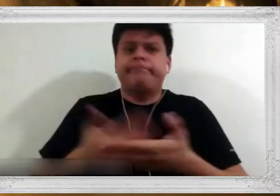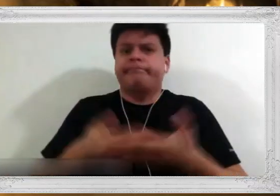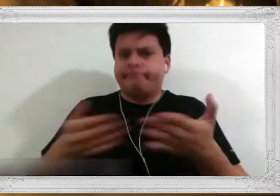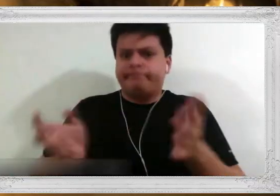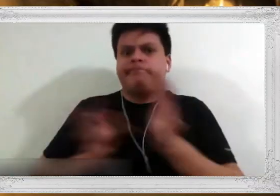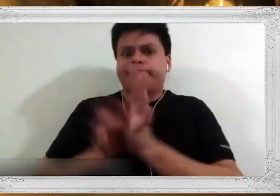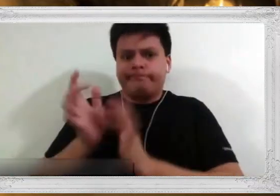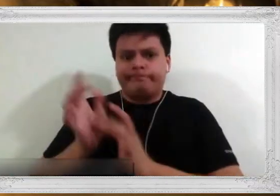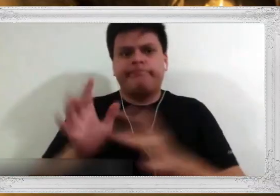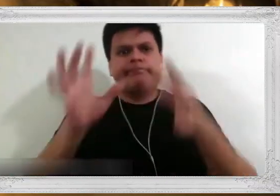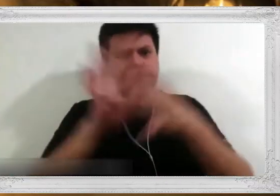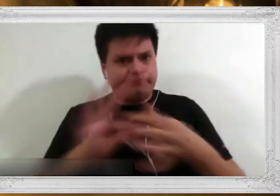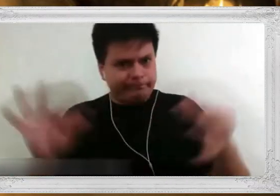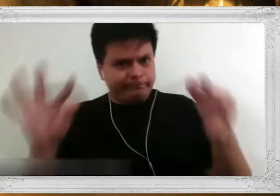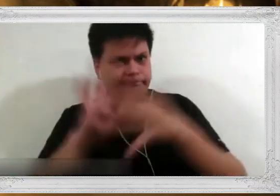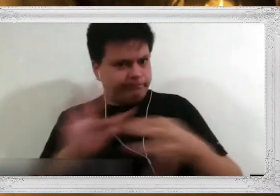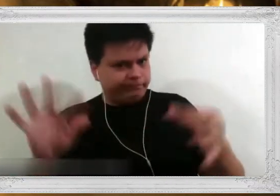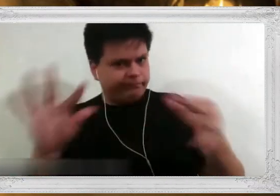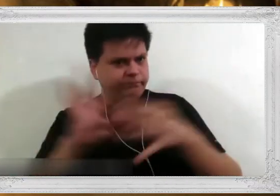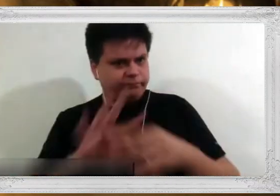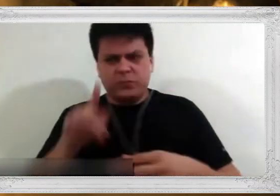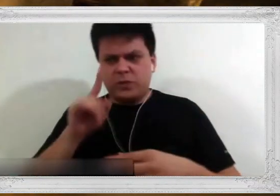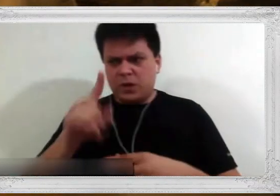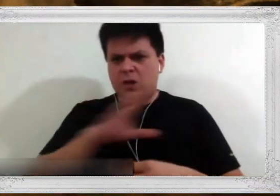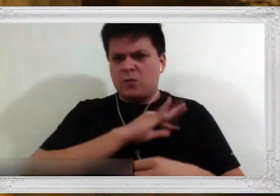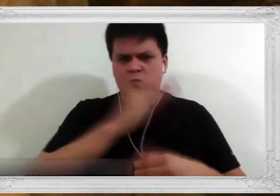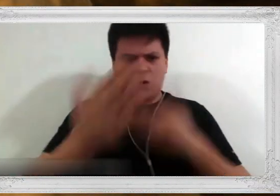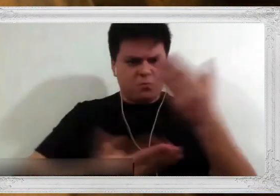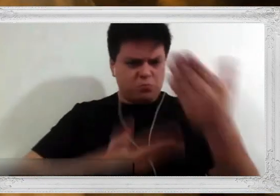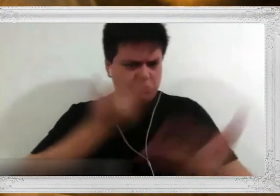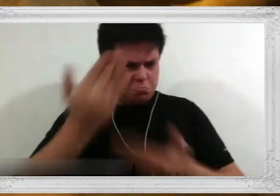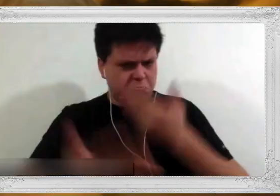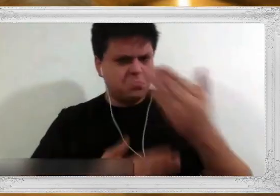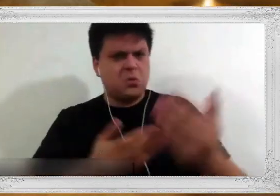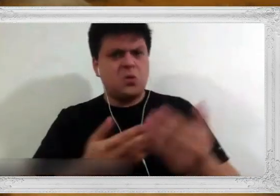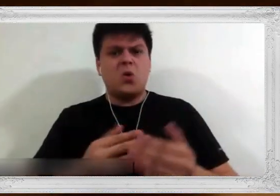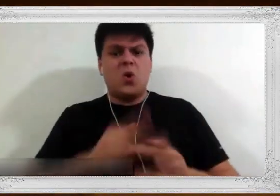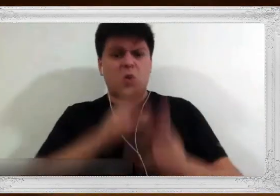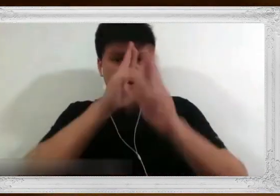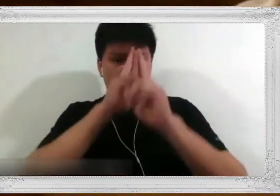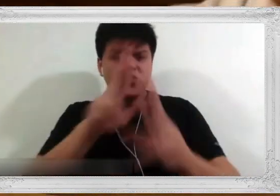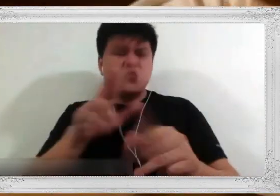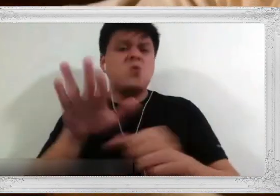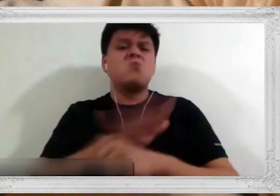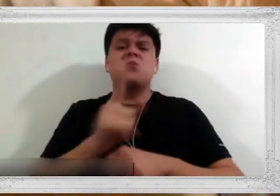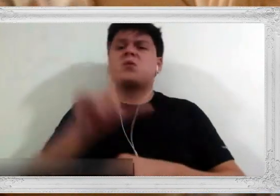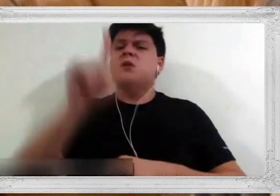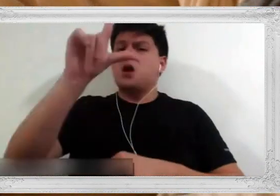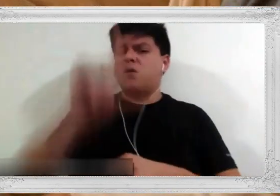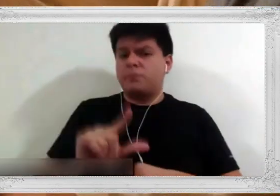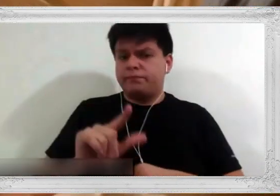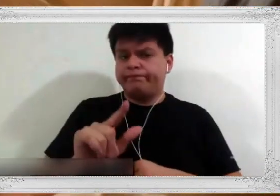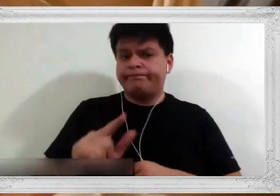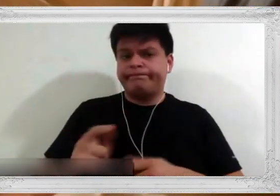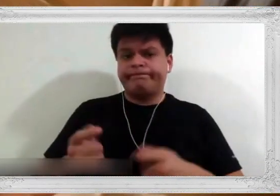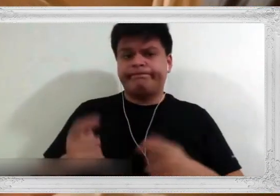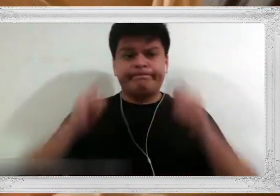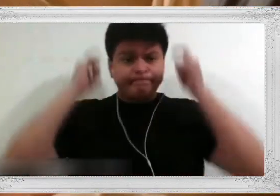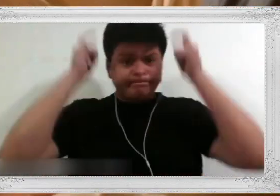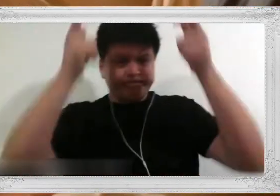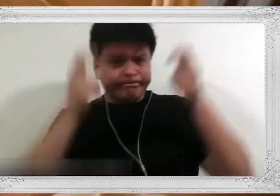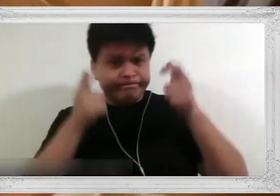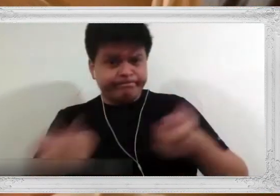el poder en cuanto siervo, el honor en cuanto que se abaja, la autoridad real en cuanto que está